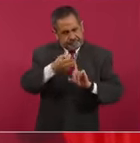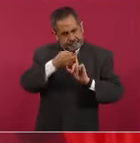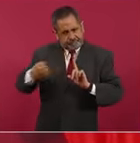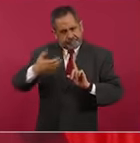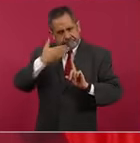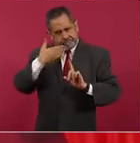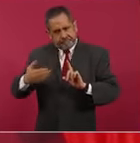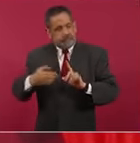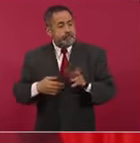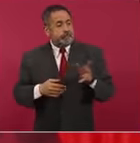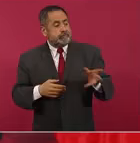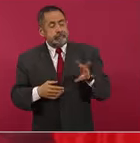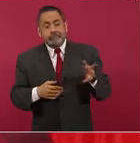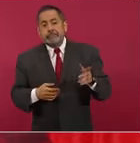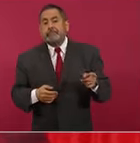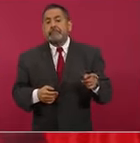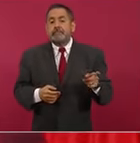pues no hay más que